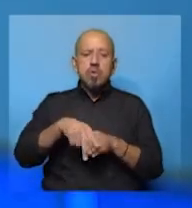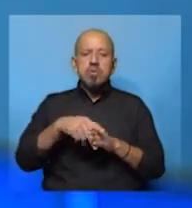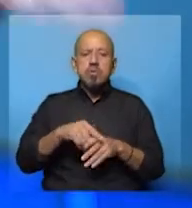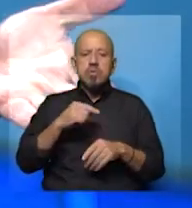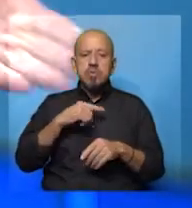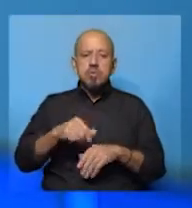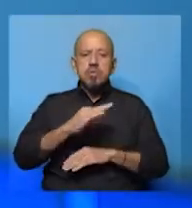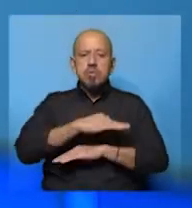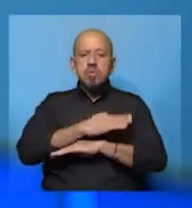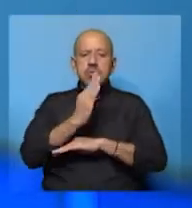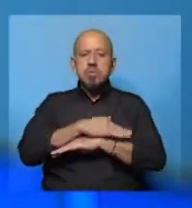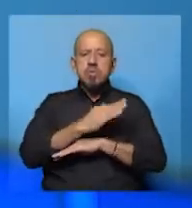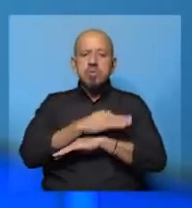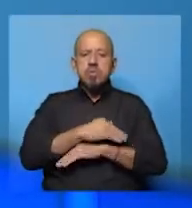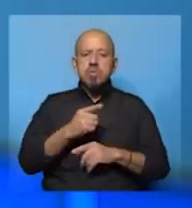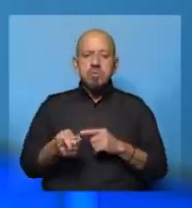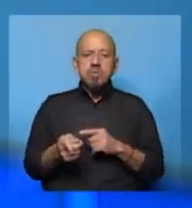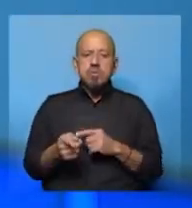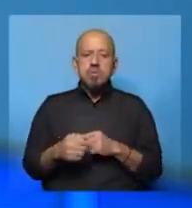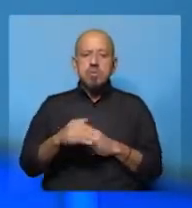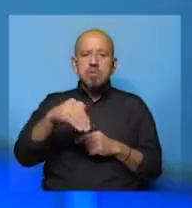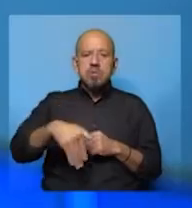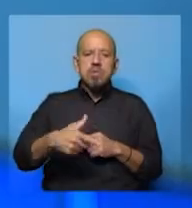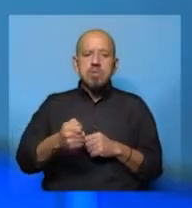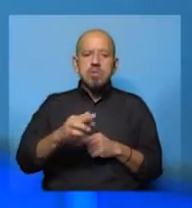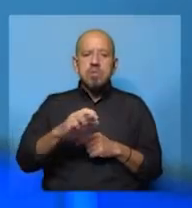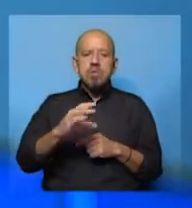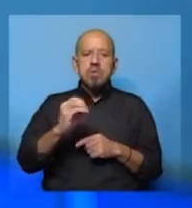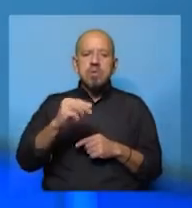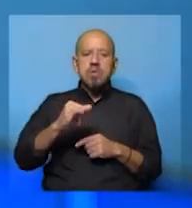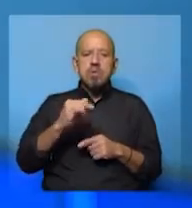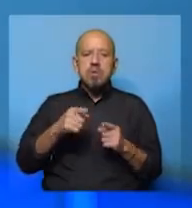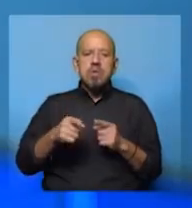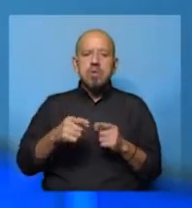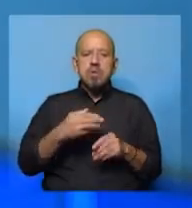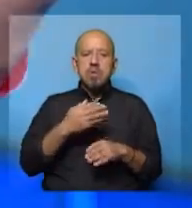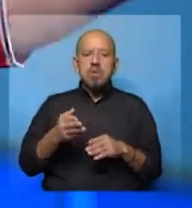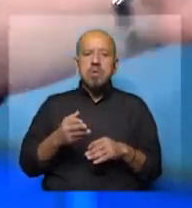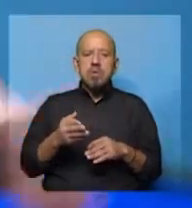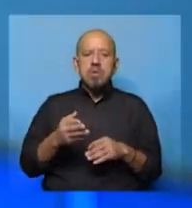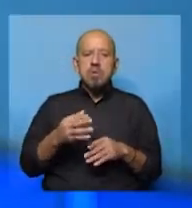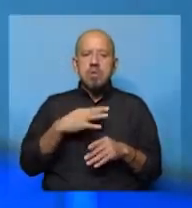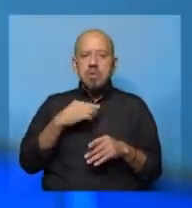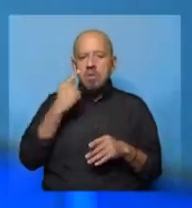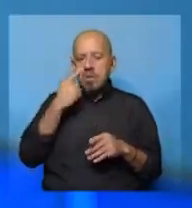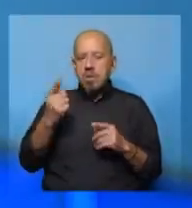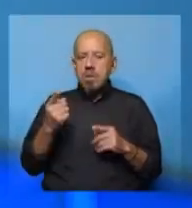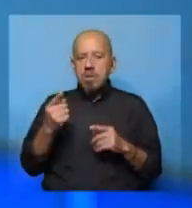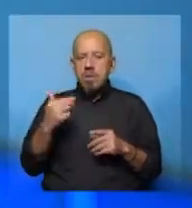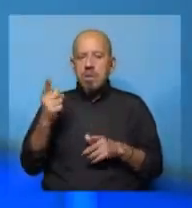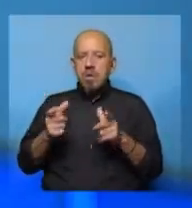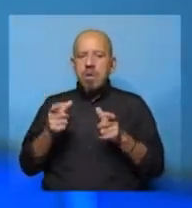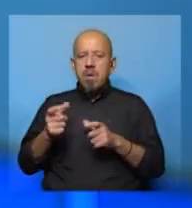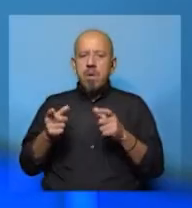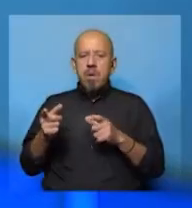ahí al costado del anfiteatro de Marconi frente a la plaza de los sueños el otro día me encontré con la gente que tiene